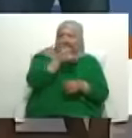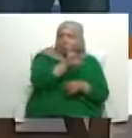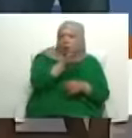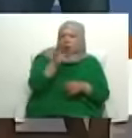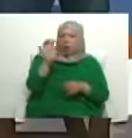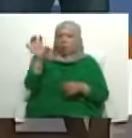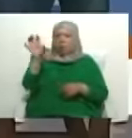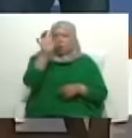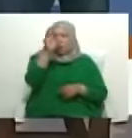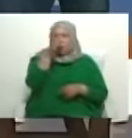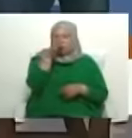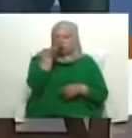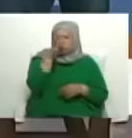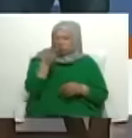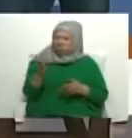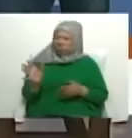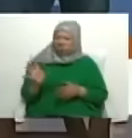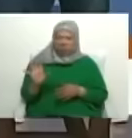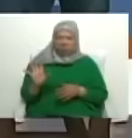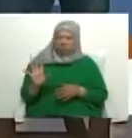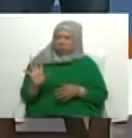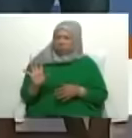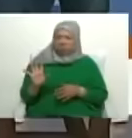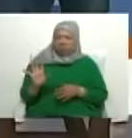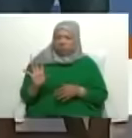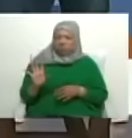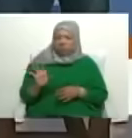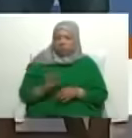se vuelven a tocar los extremos.